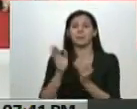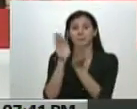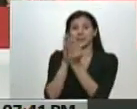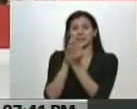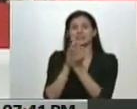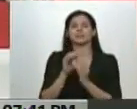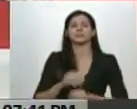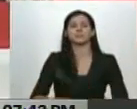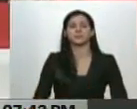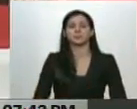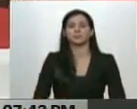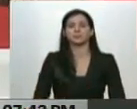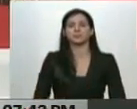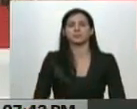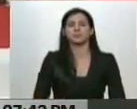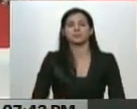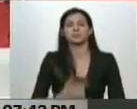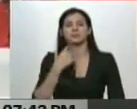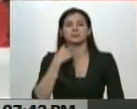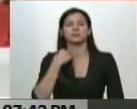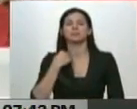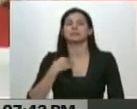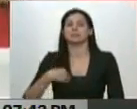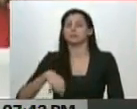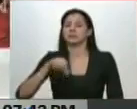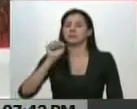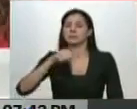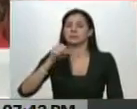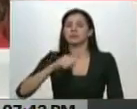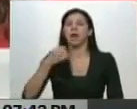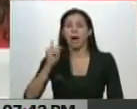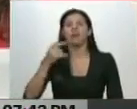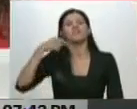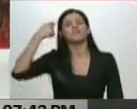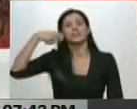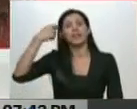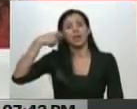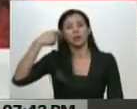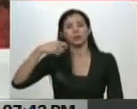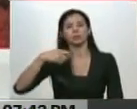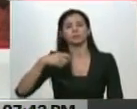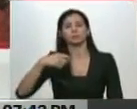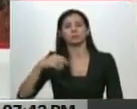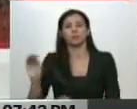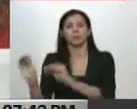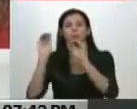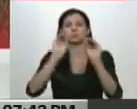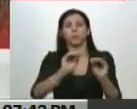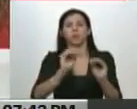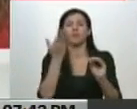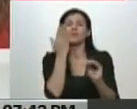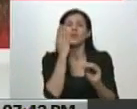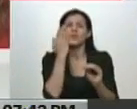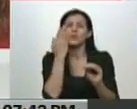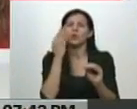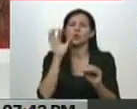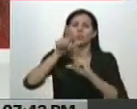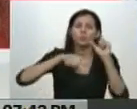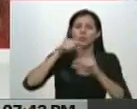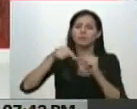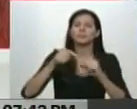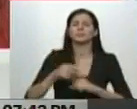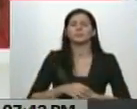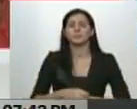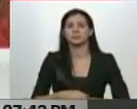Nueva Esparta. Efectivamente hay un video que fue colgado a través de las redes sociales de un hecho